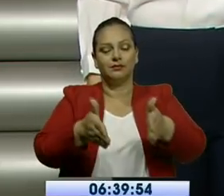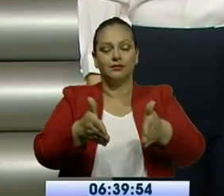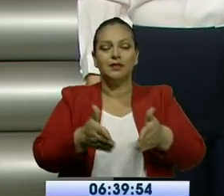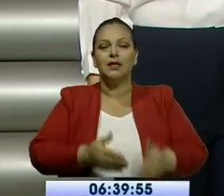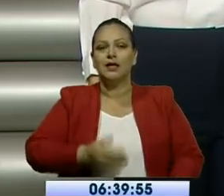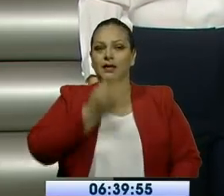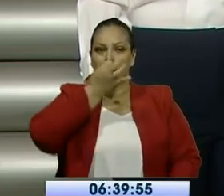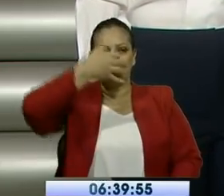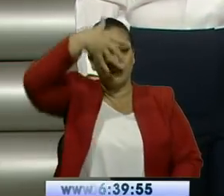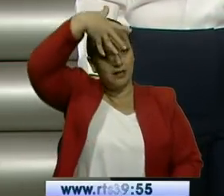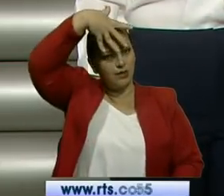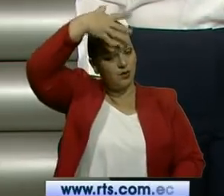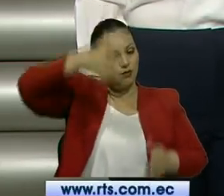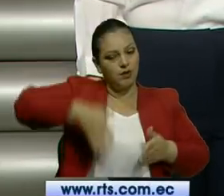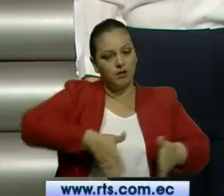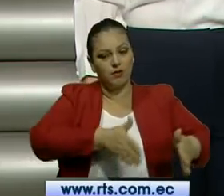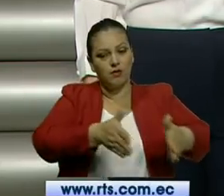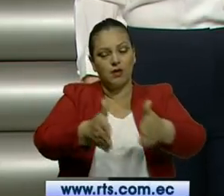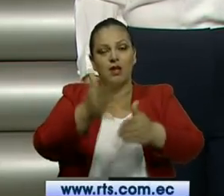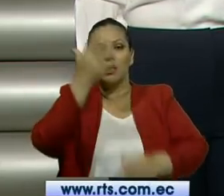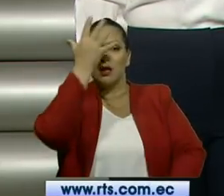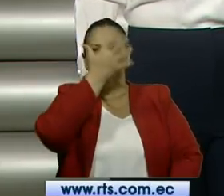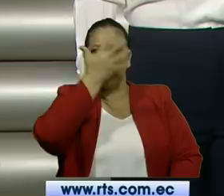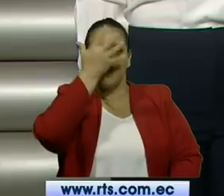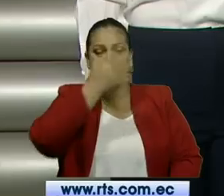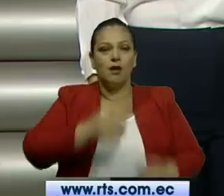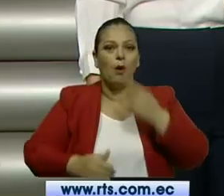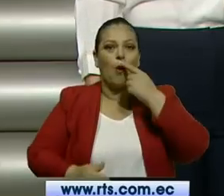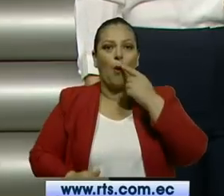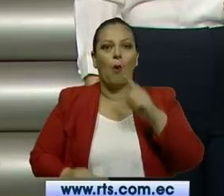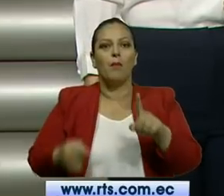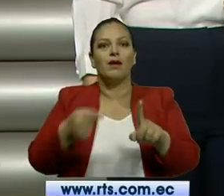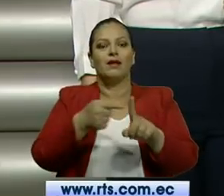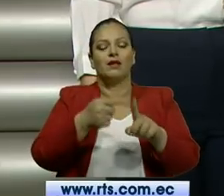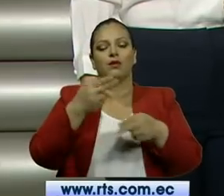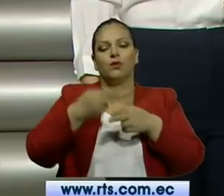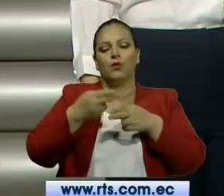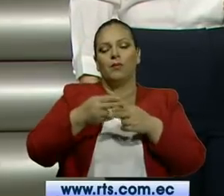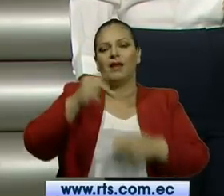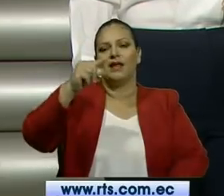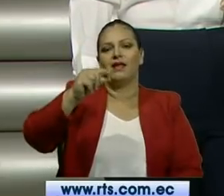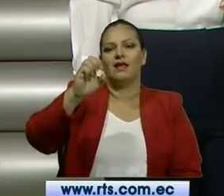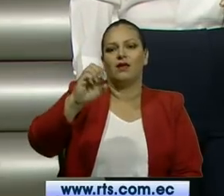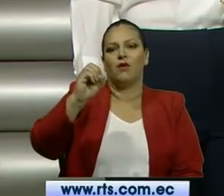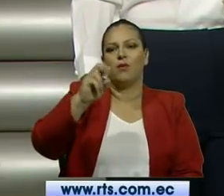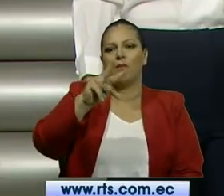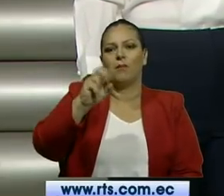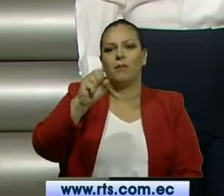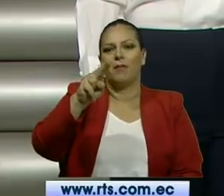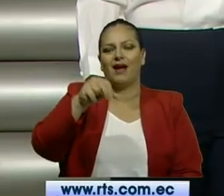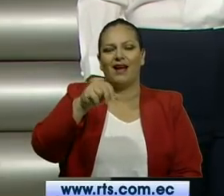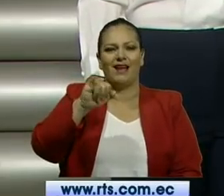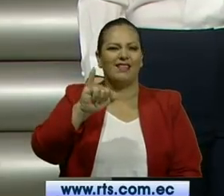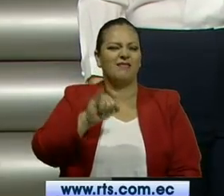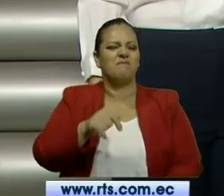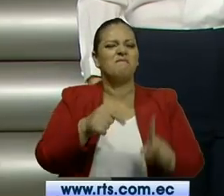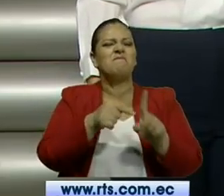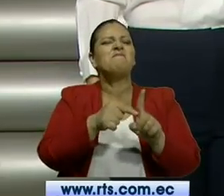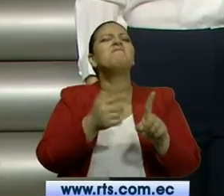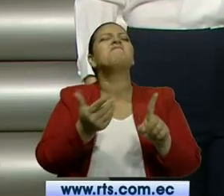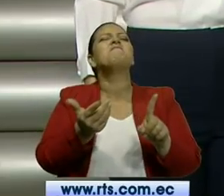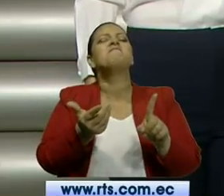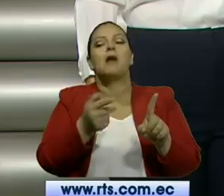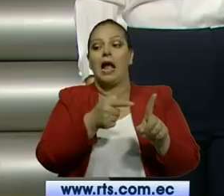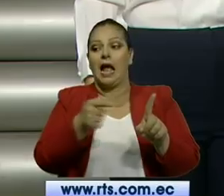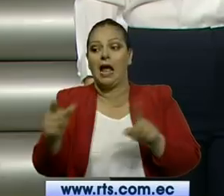Guacho en la vía Santo Domingo Esmeraldas. El ecuatoriano Giovanni estaría vinculado al atentado en contra del comando policial